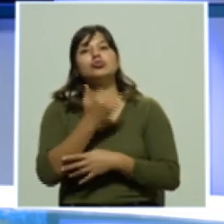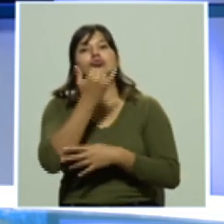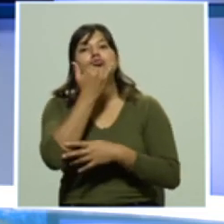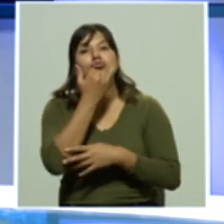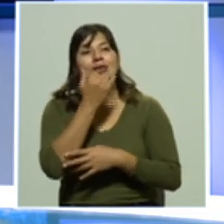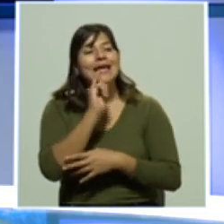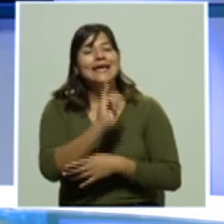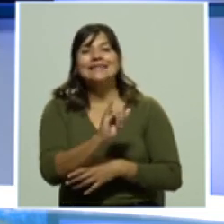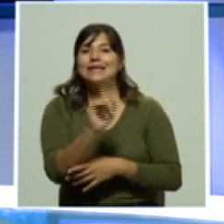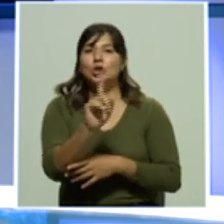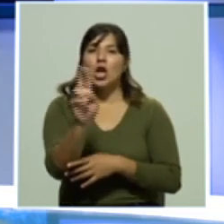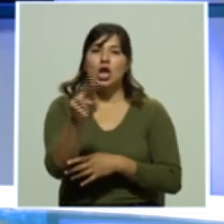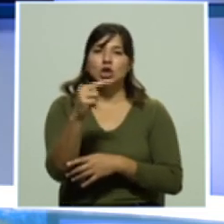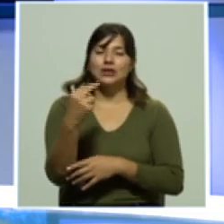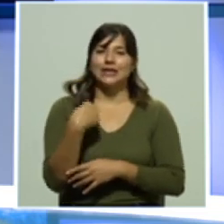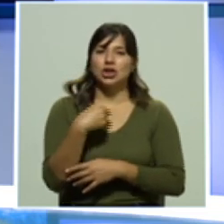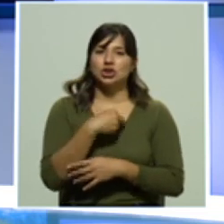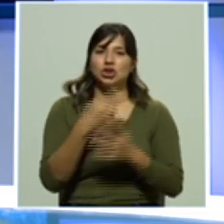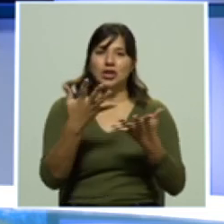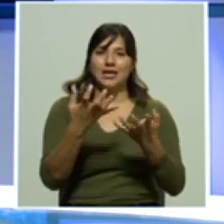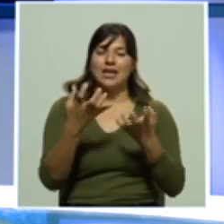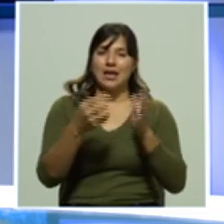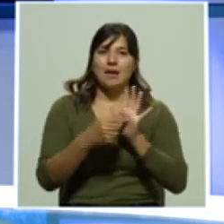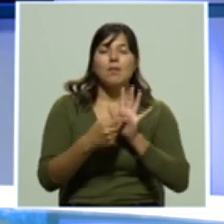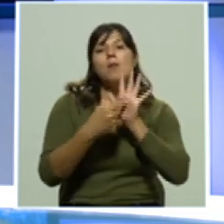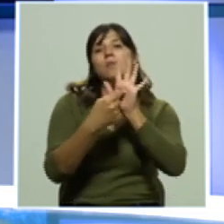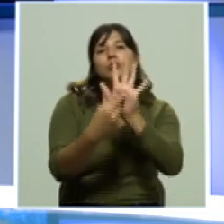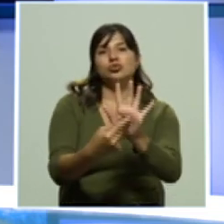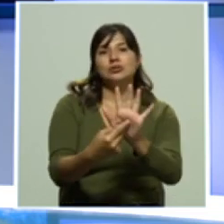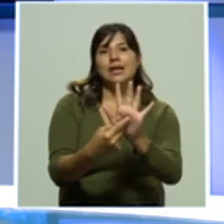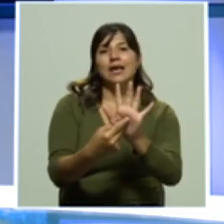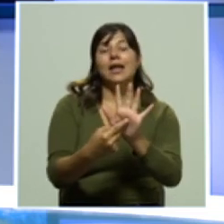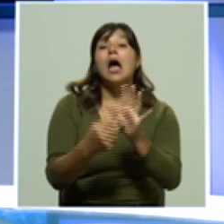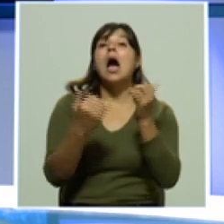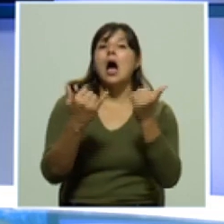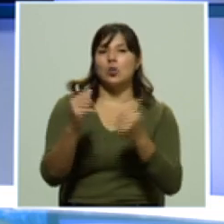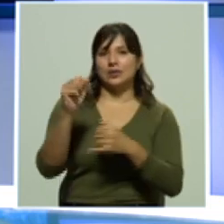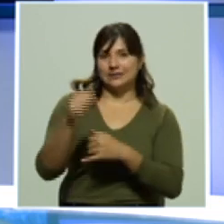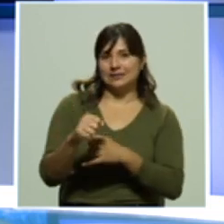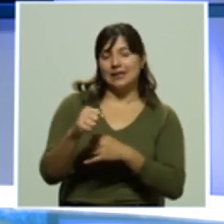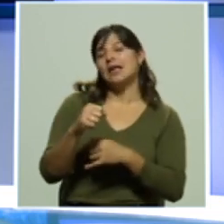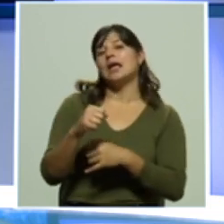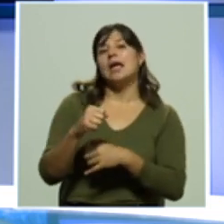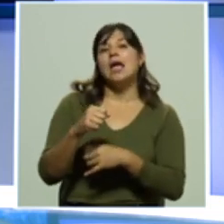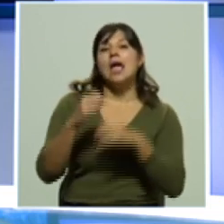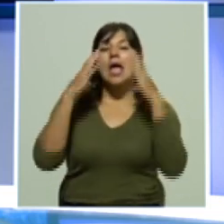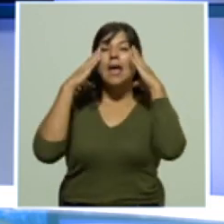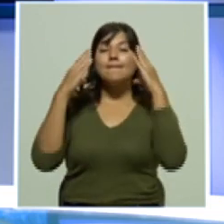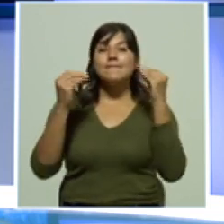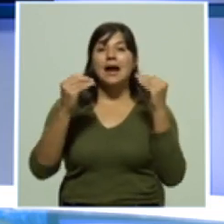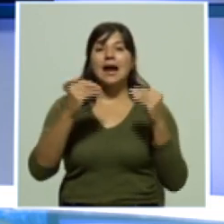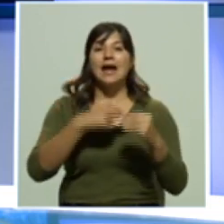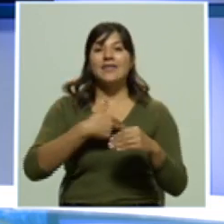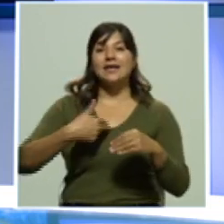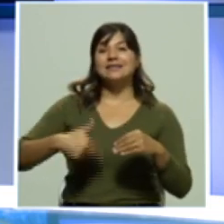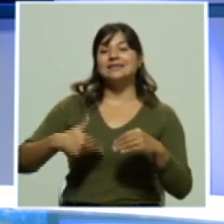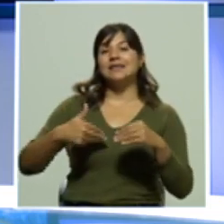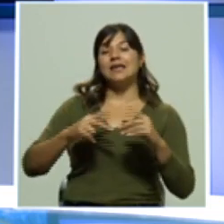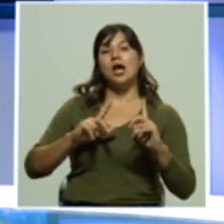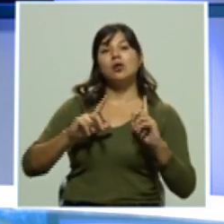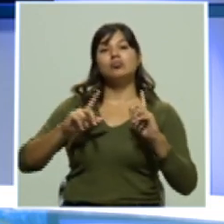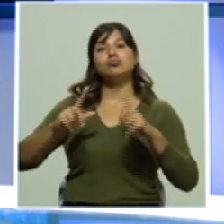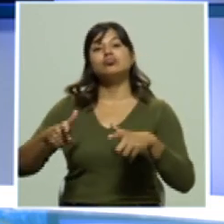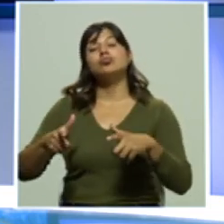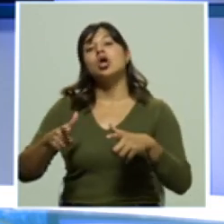nota que estábamos viendo no era la que hablaba de que la Embajada de China donó 9.000 mascarillas de tela para